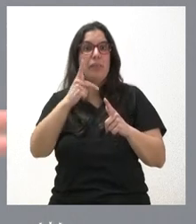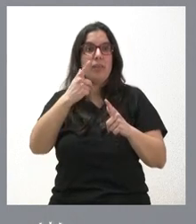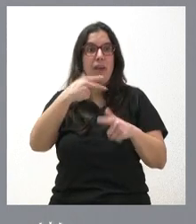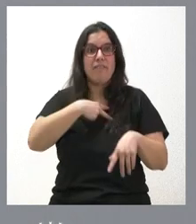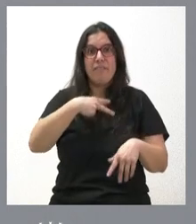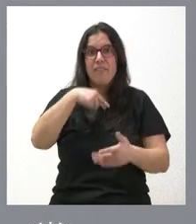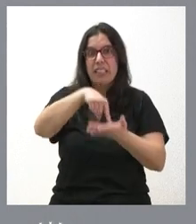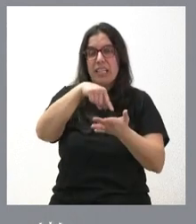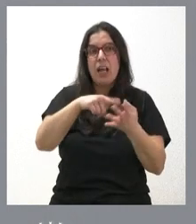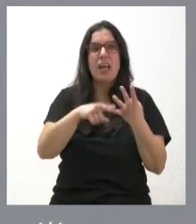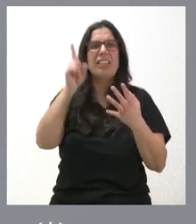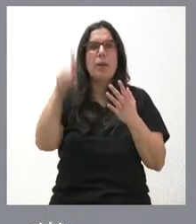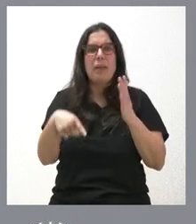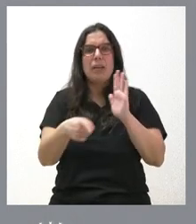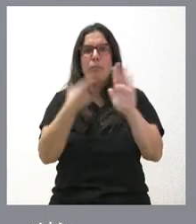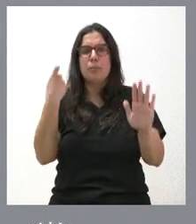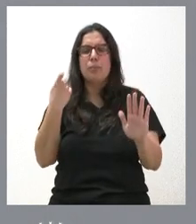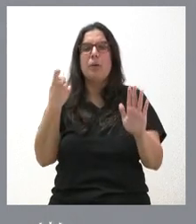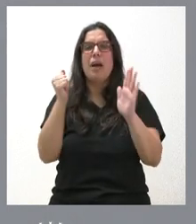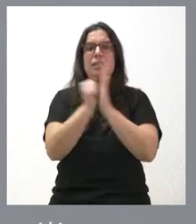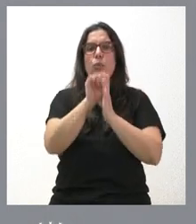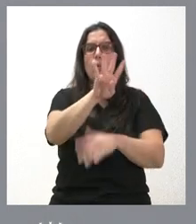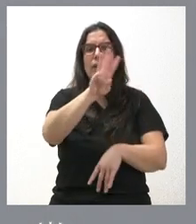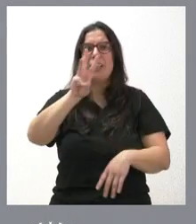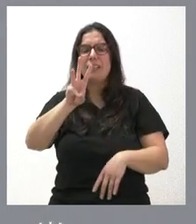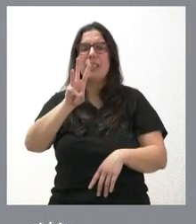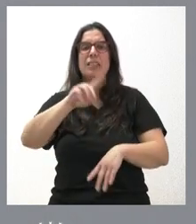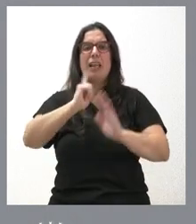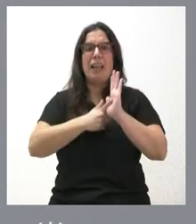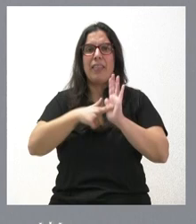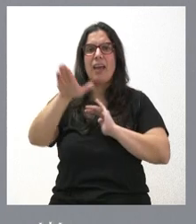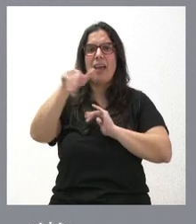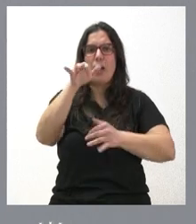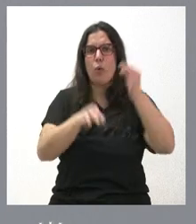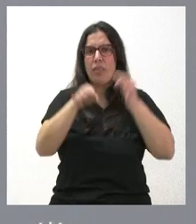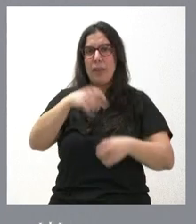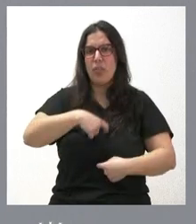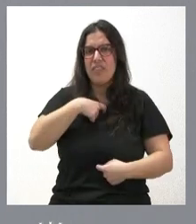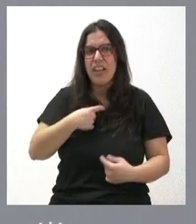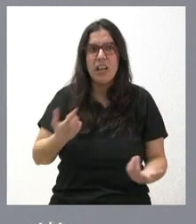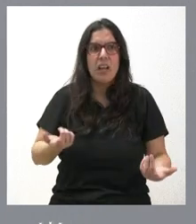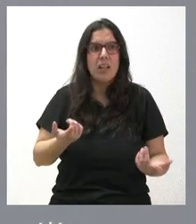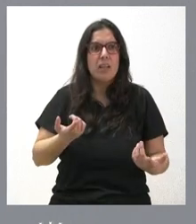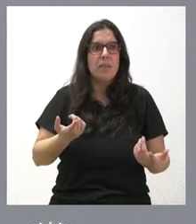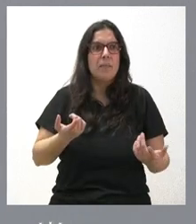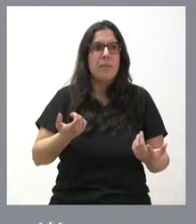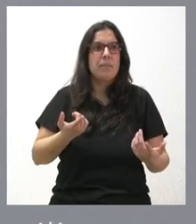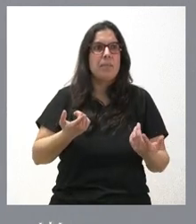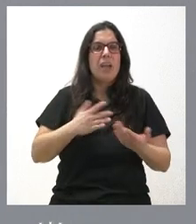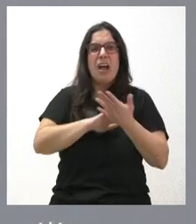de eliminar el artículo 43 de la ley de enjuiciamiento eh civil de